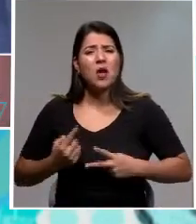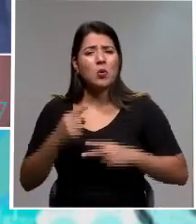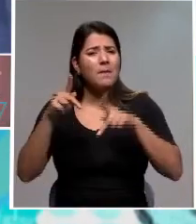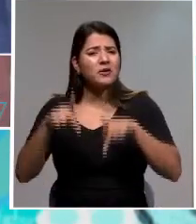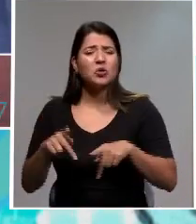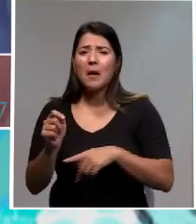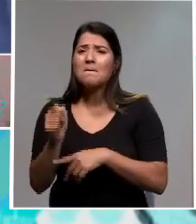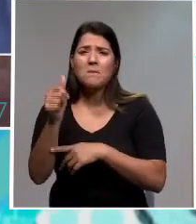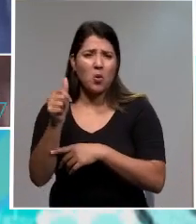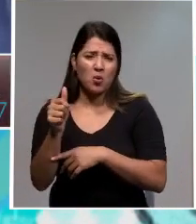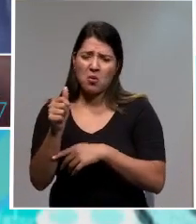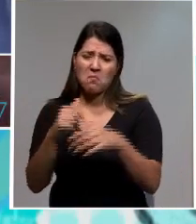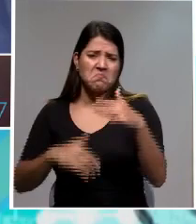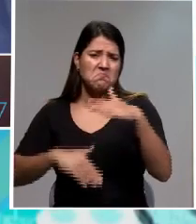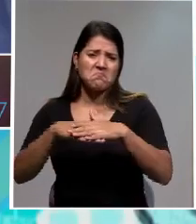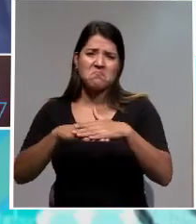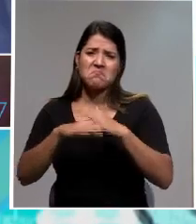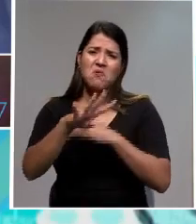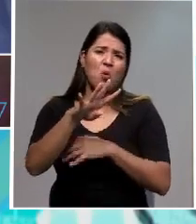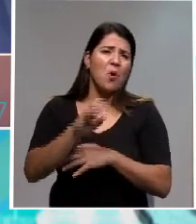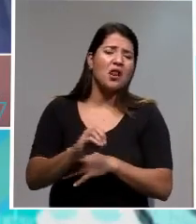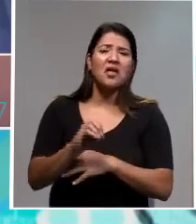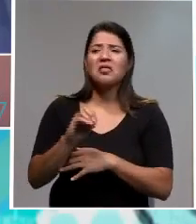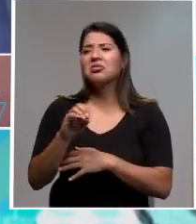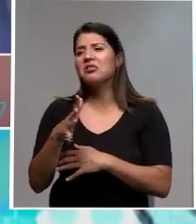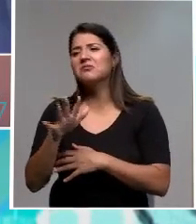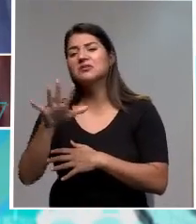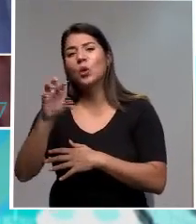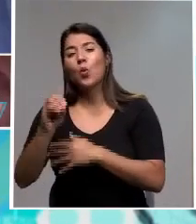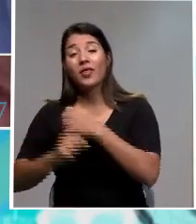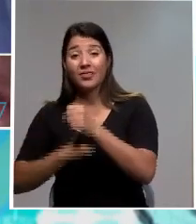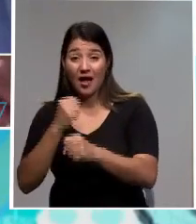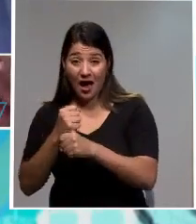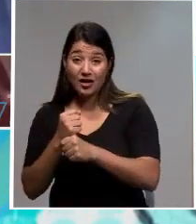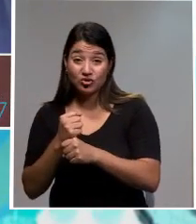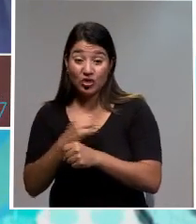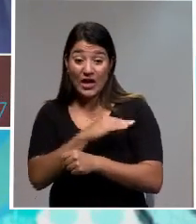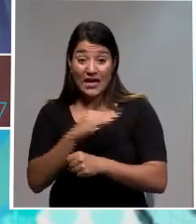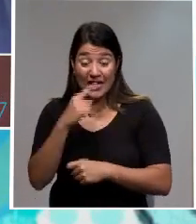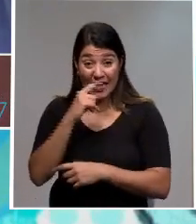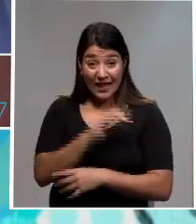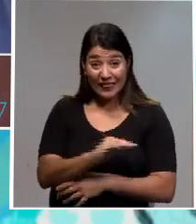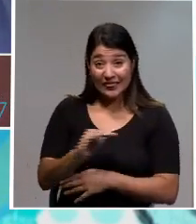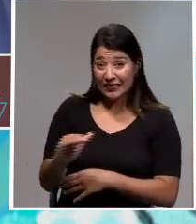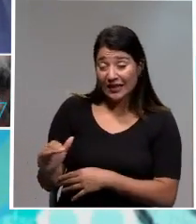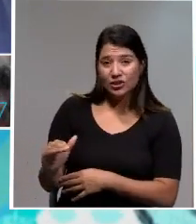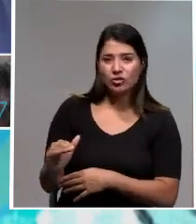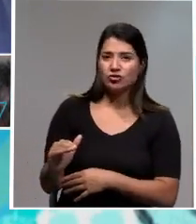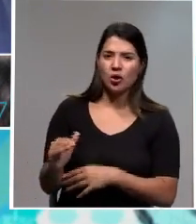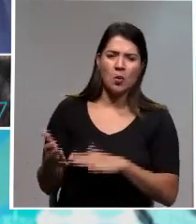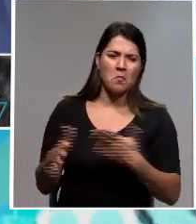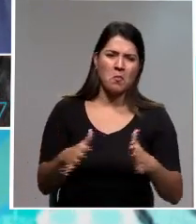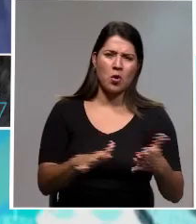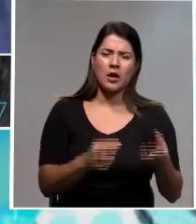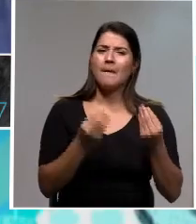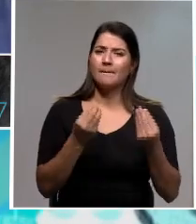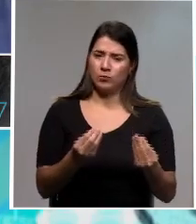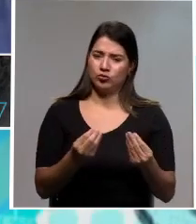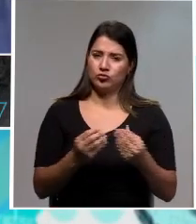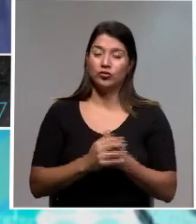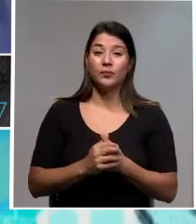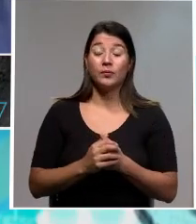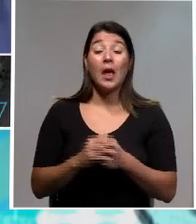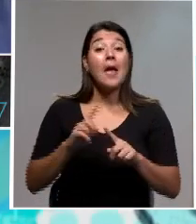no superaban los 40 o 50 años y la tasa de mortalidad infantil era muy alta. Conforme